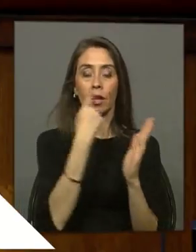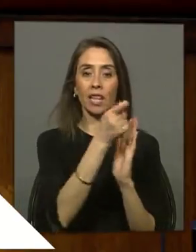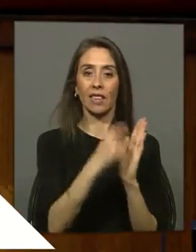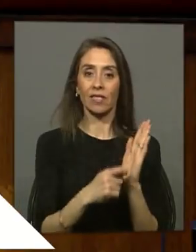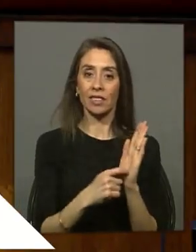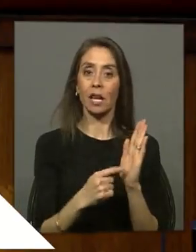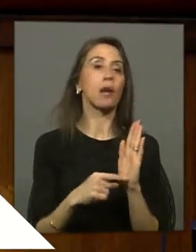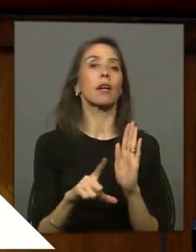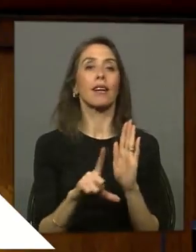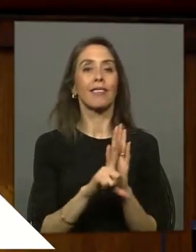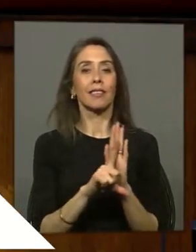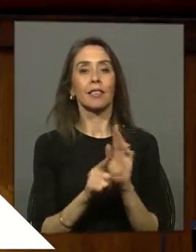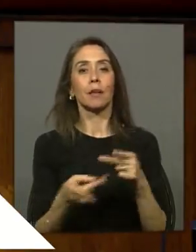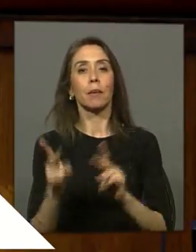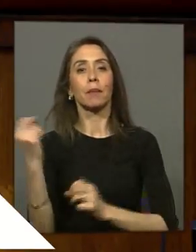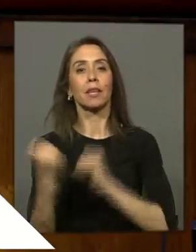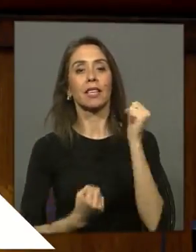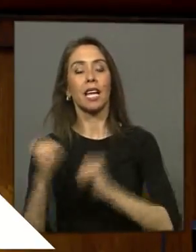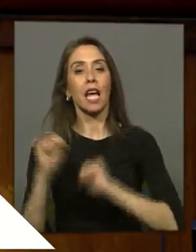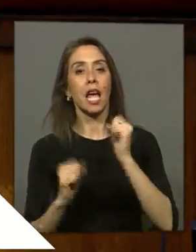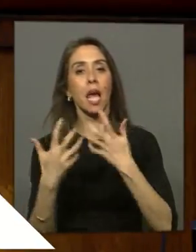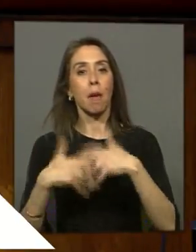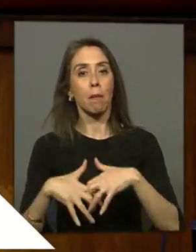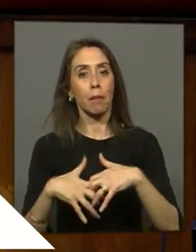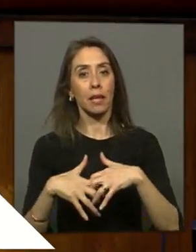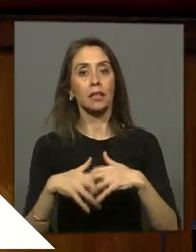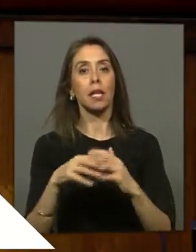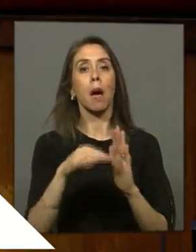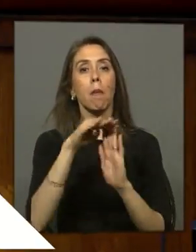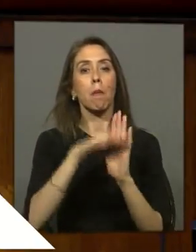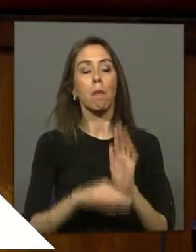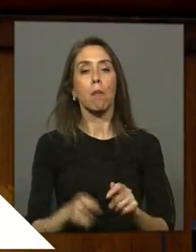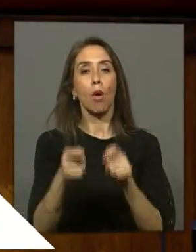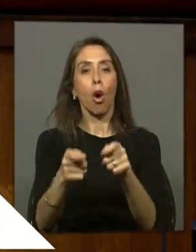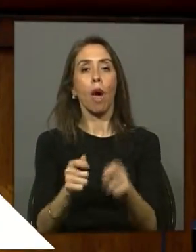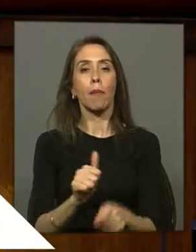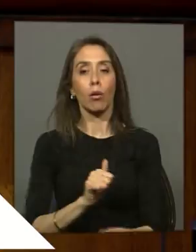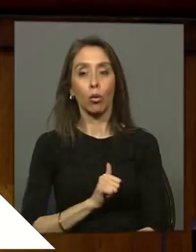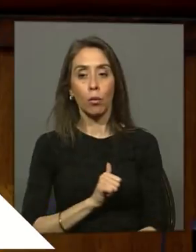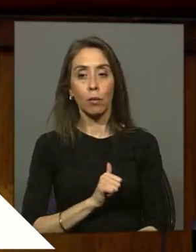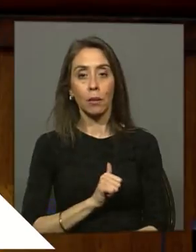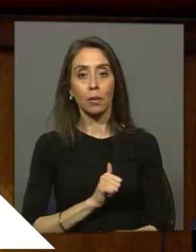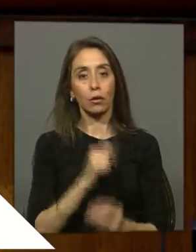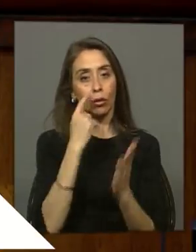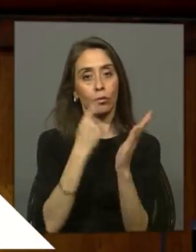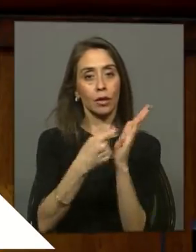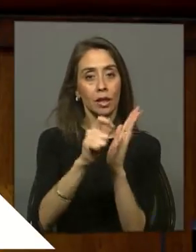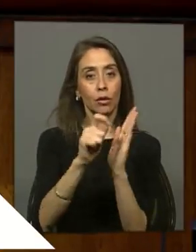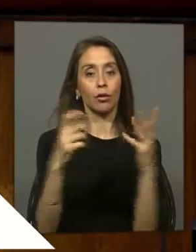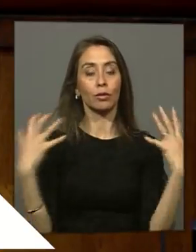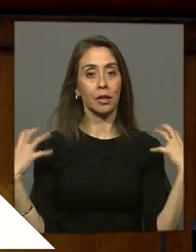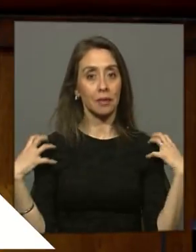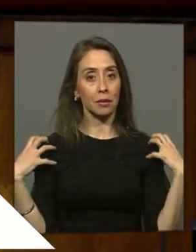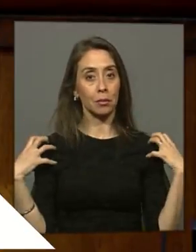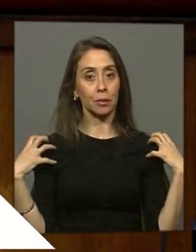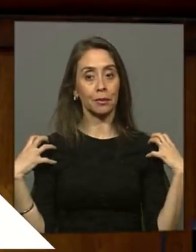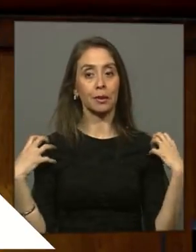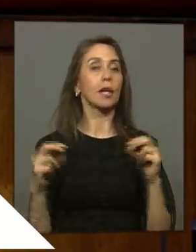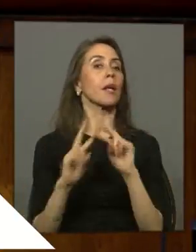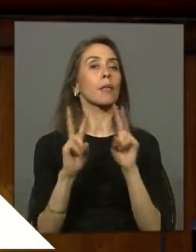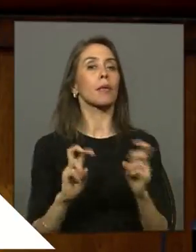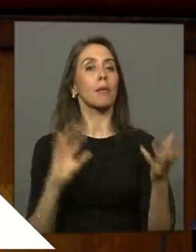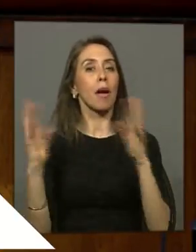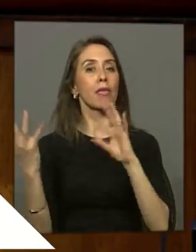normativa que faculta a las empresas para presentar un programa de cumplimiento que conlleva un reconocimiento de responsabilidad sobre temas